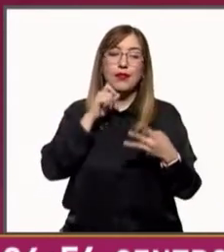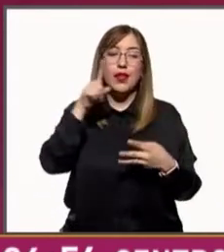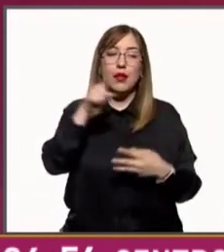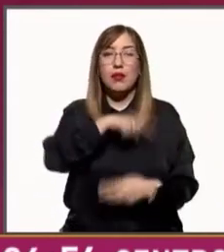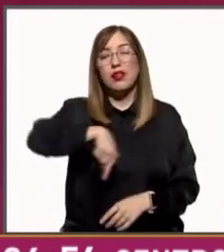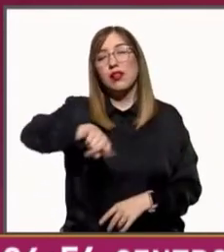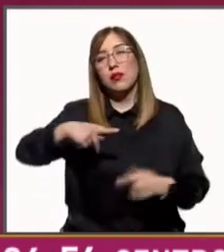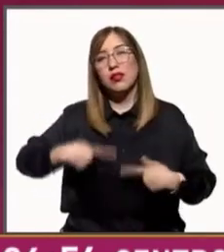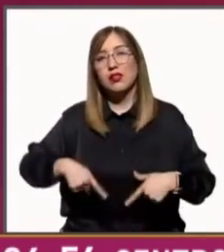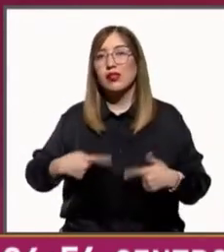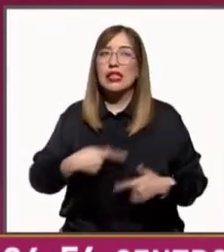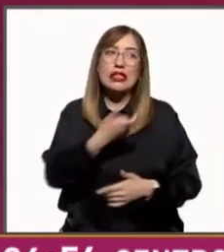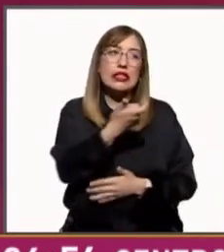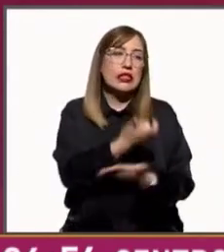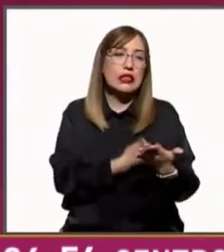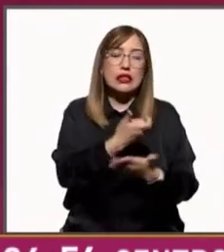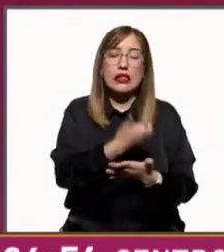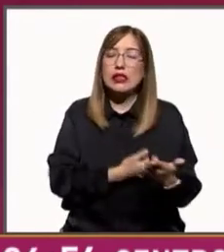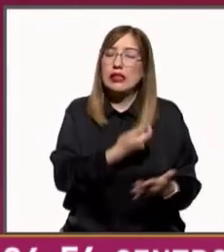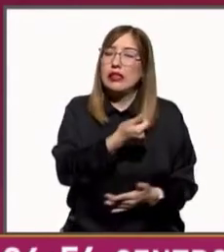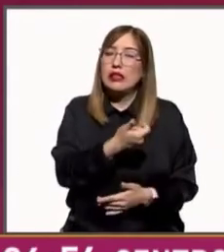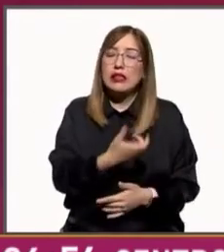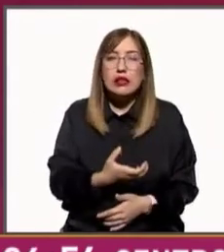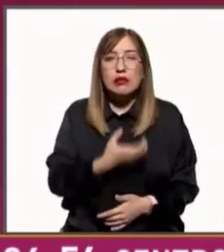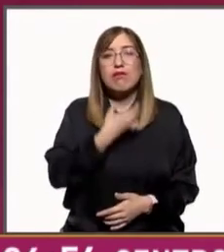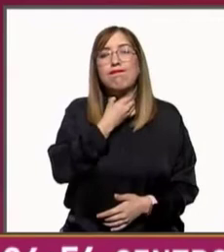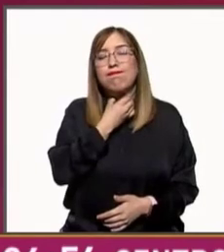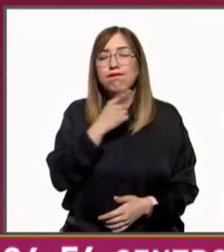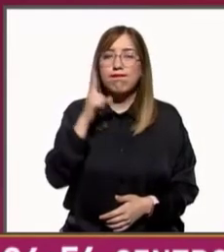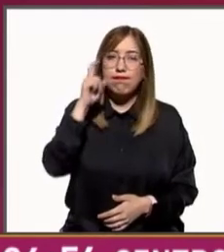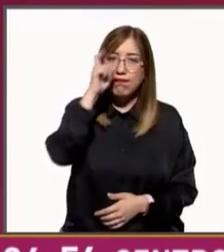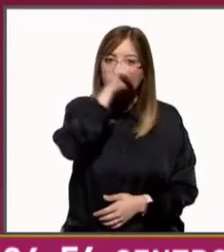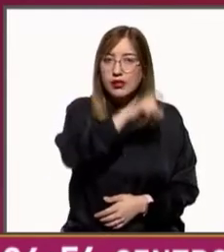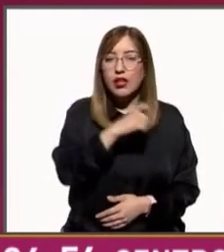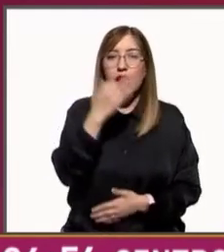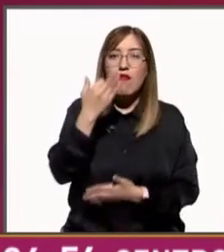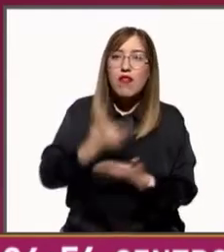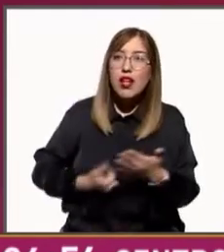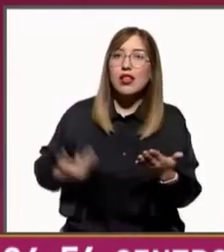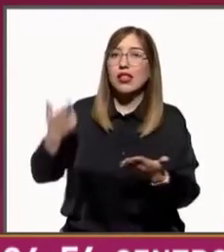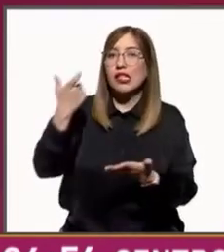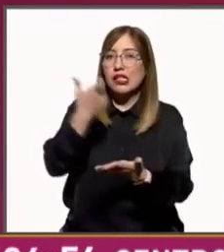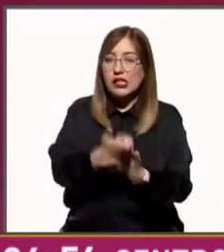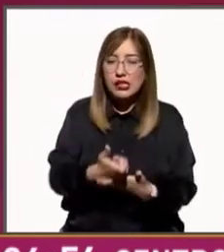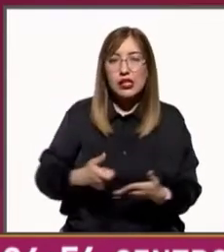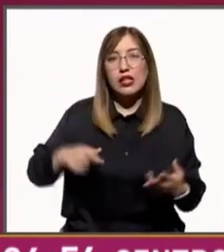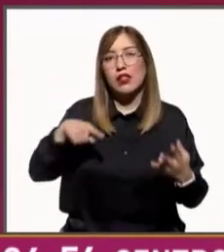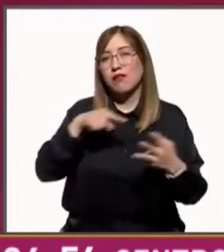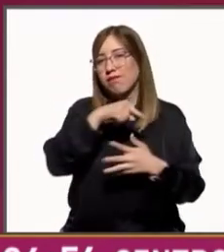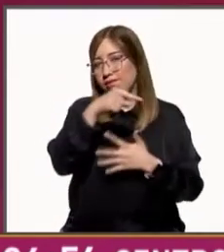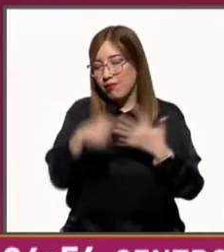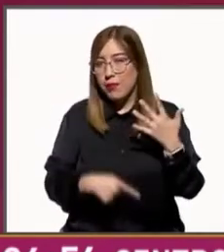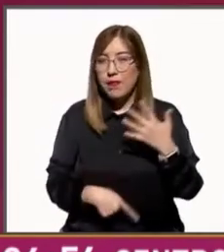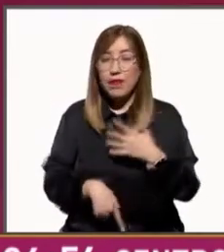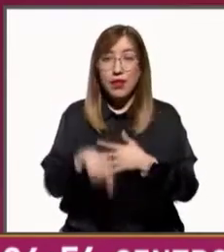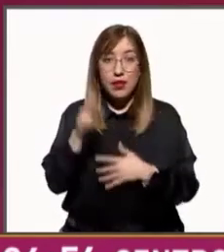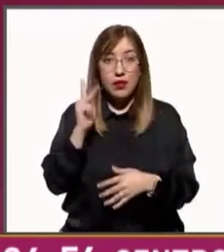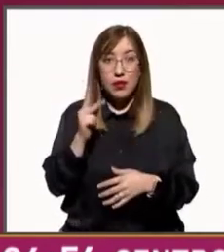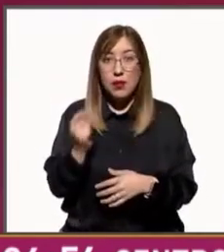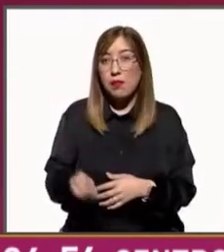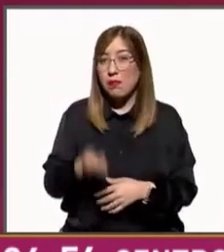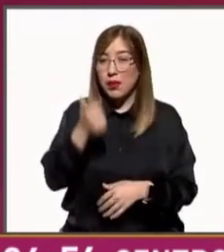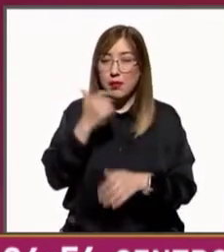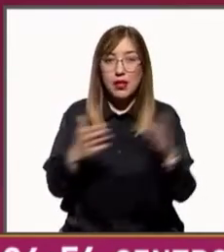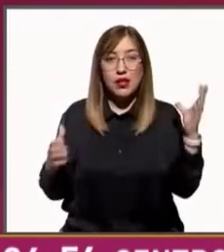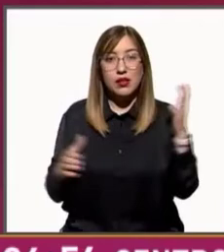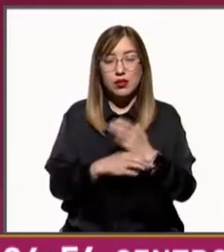clientes, 44.2, ¿no? Y luego ya viene falta de financiamiento, elevada competencia, en fin, pero las primeras causales creo